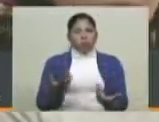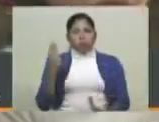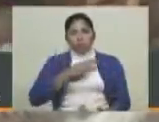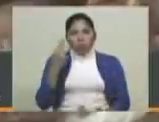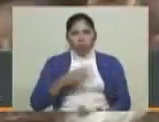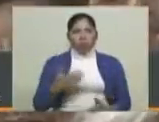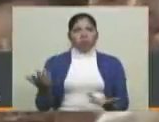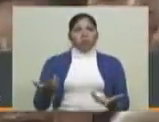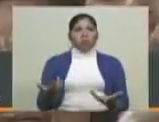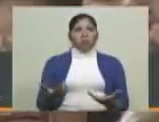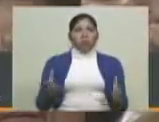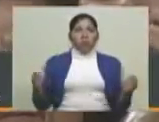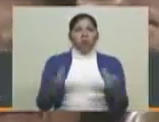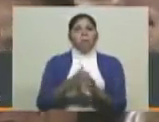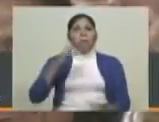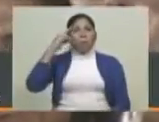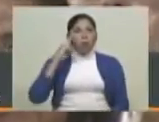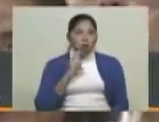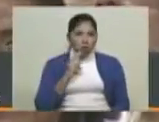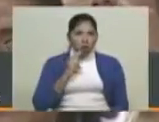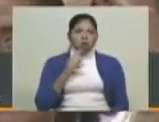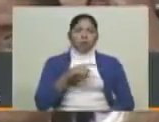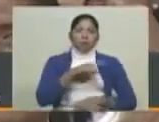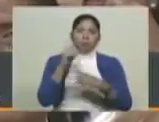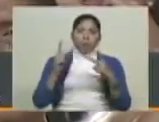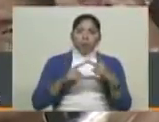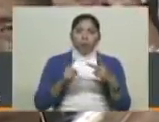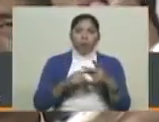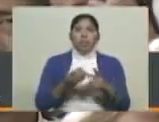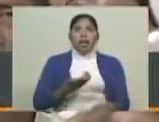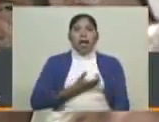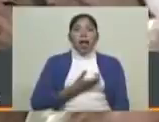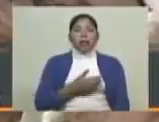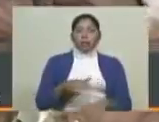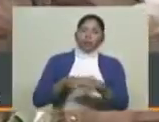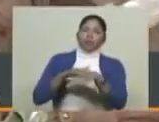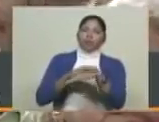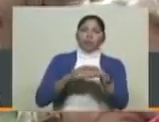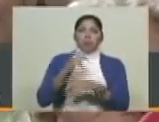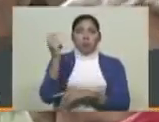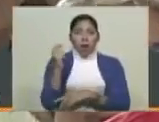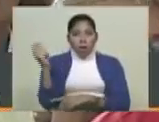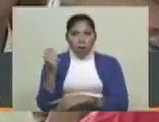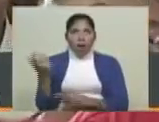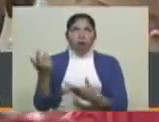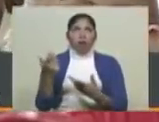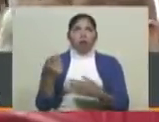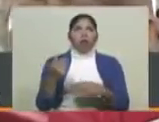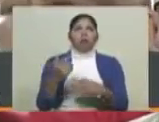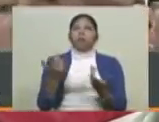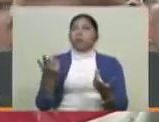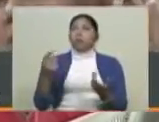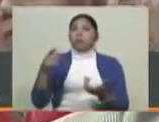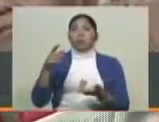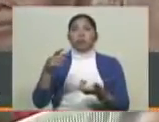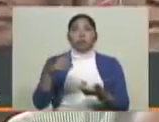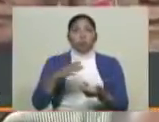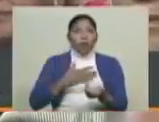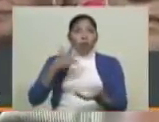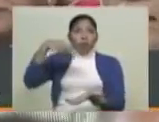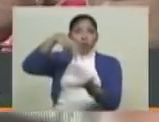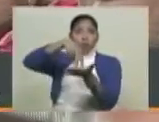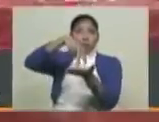Comando de campaña Simón Bolívar. Los candidatos a legisladores, por favor levántense, son tan amables.